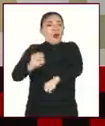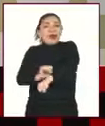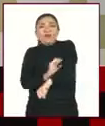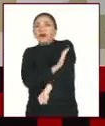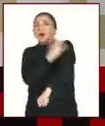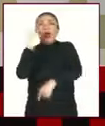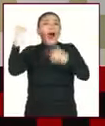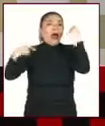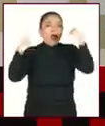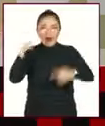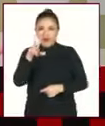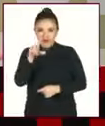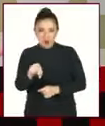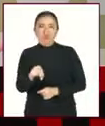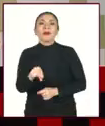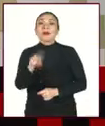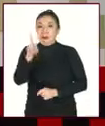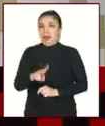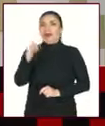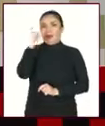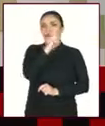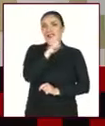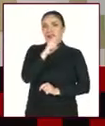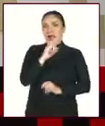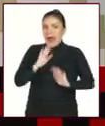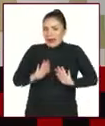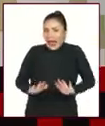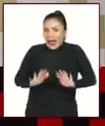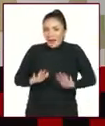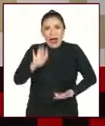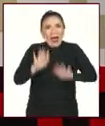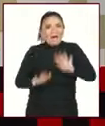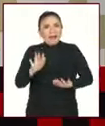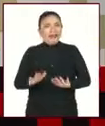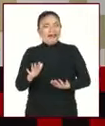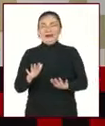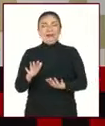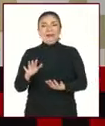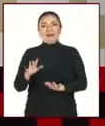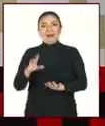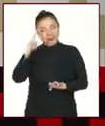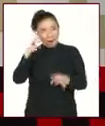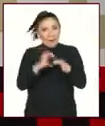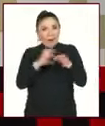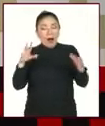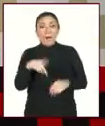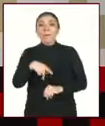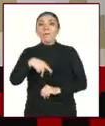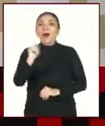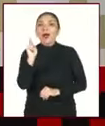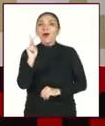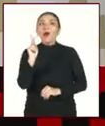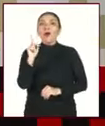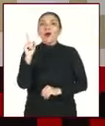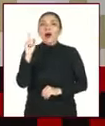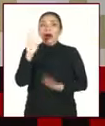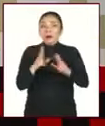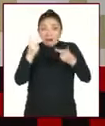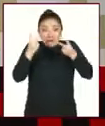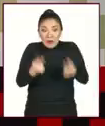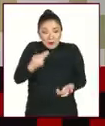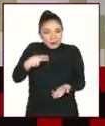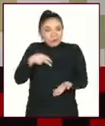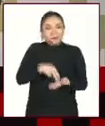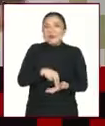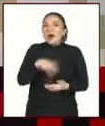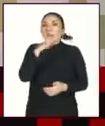caso, ¿no? Aquí es difícil, ¿no? Es muy fácil a veces decirlo, pero ya en el momento difícilmente no puedes quitar así